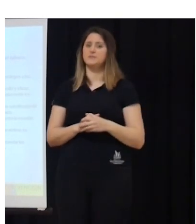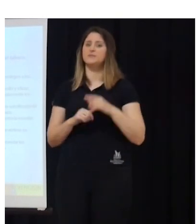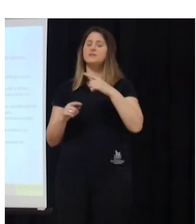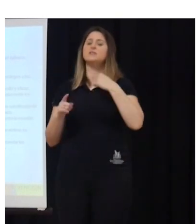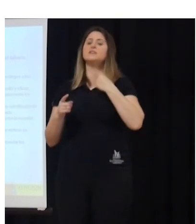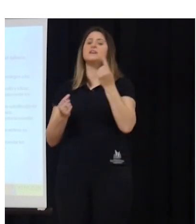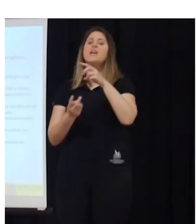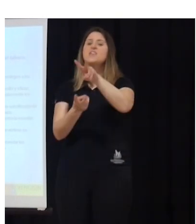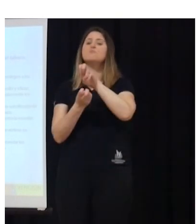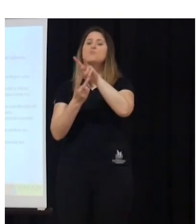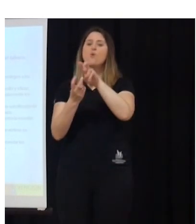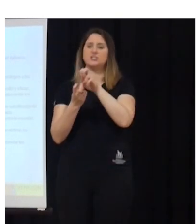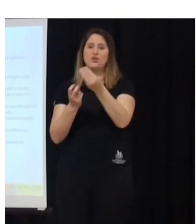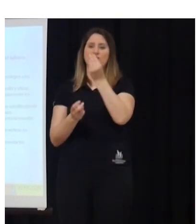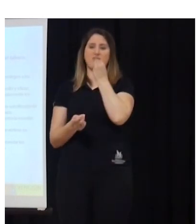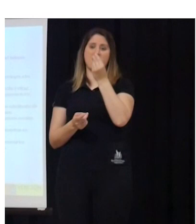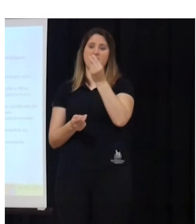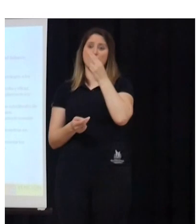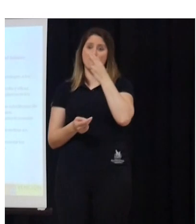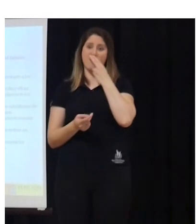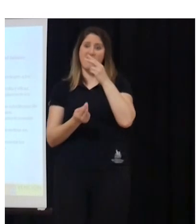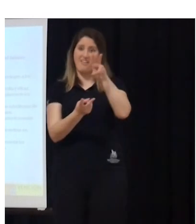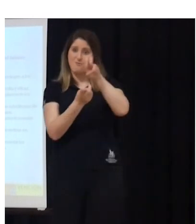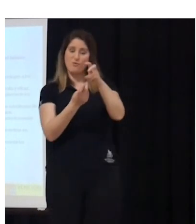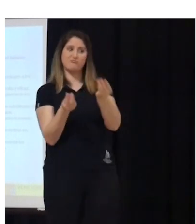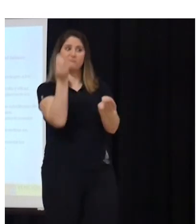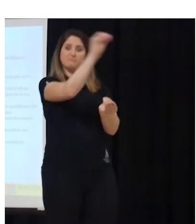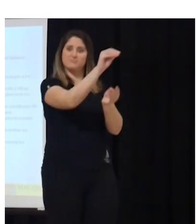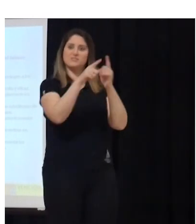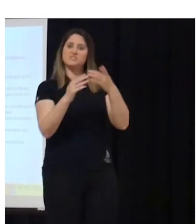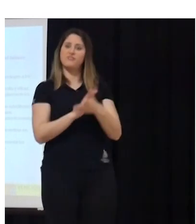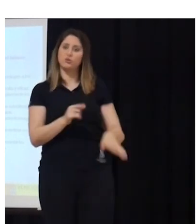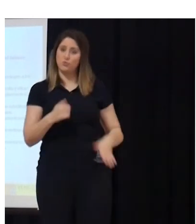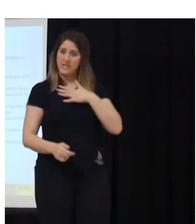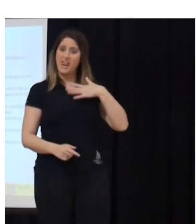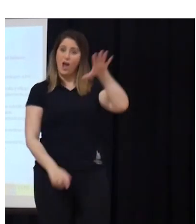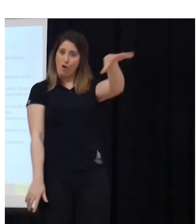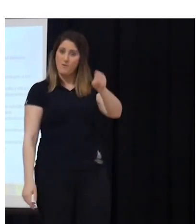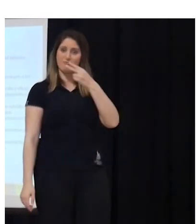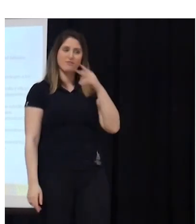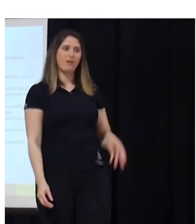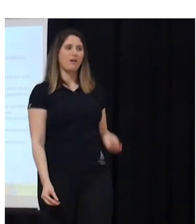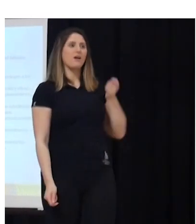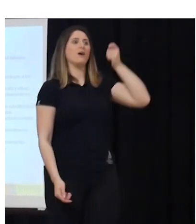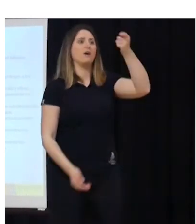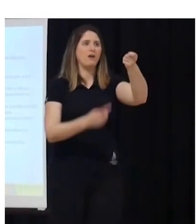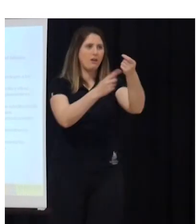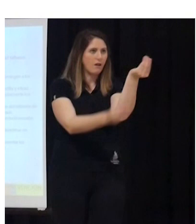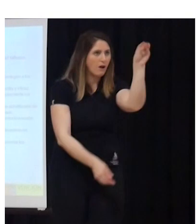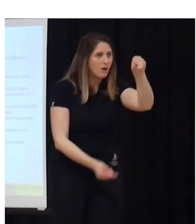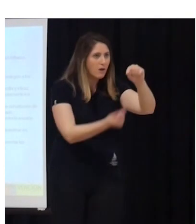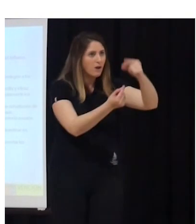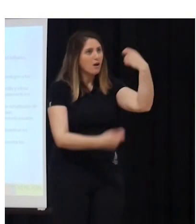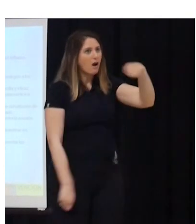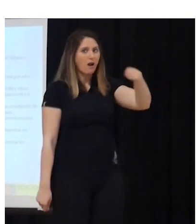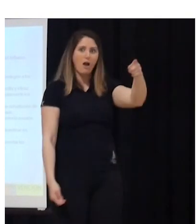Incrementar los impuestos sobre el consumo del tabaco. Uno, cuando habla de impuestos, siempre piensa en la maquinita de hacer dinero